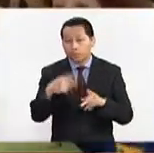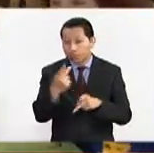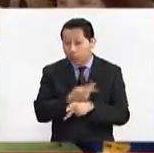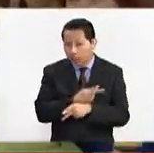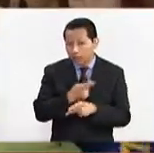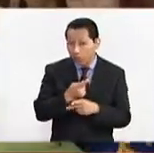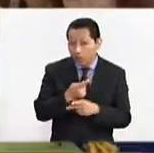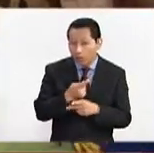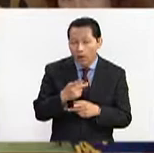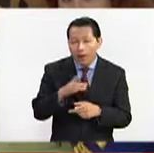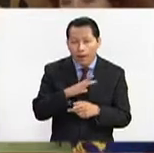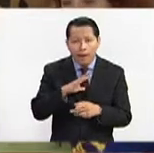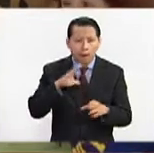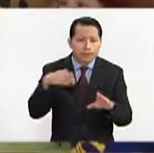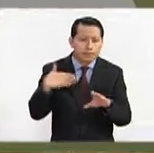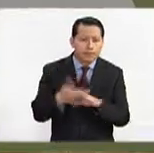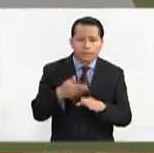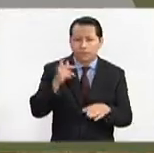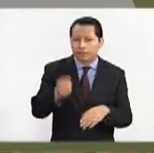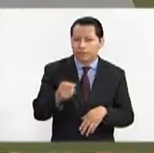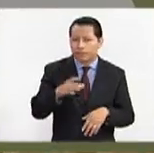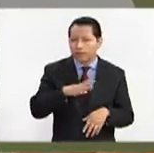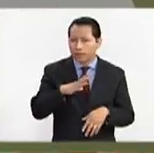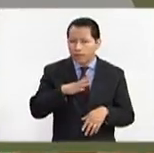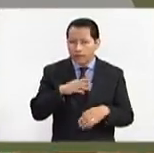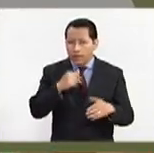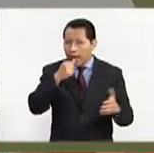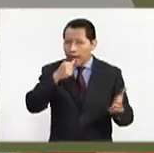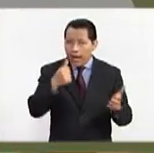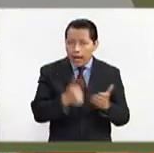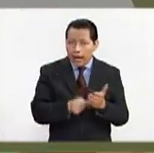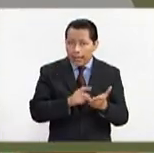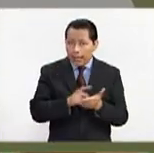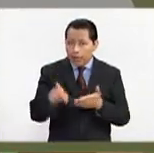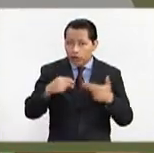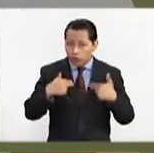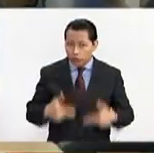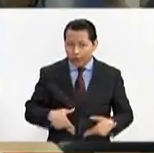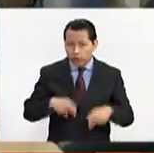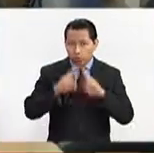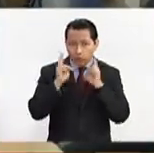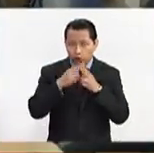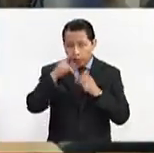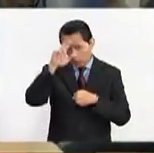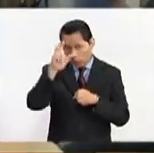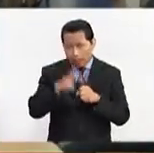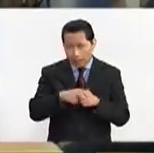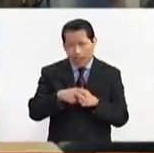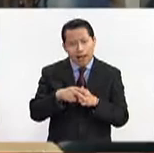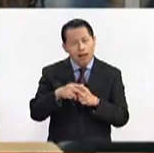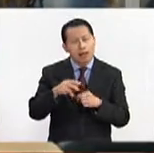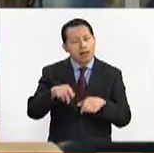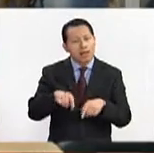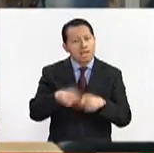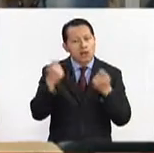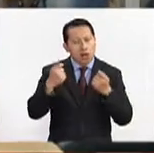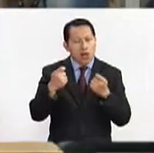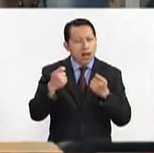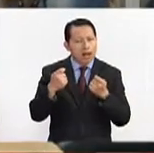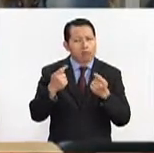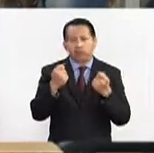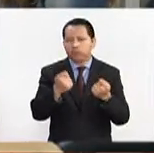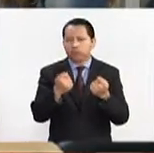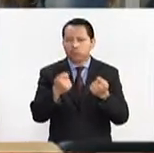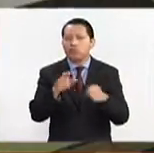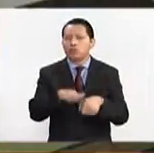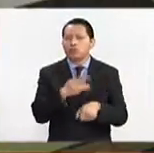ocurridos afectan lo que es el cumplimiento de la Carta de los Derechos Humanos de la Unión Europea, al verse violados la